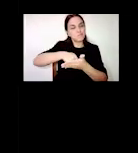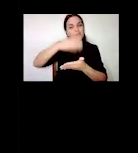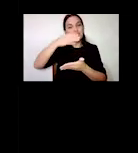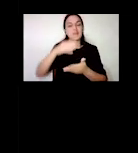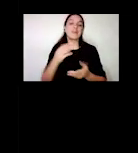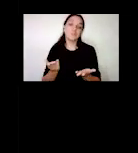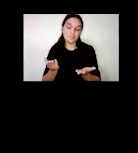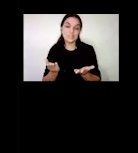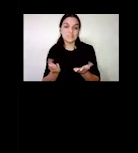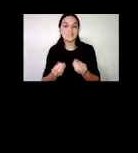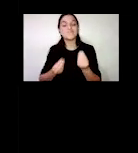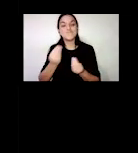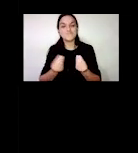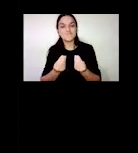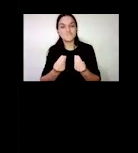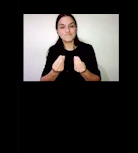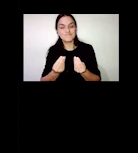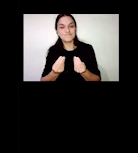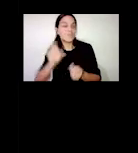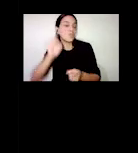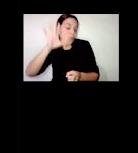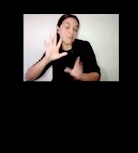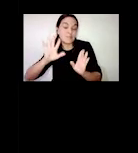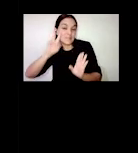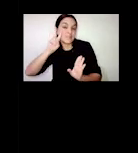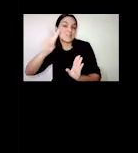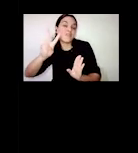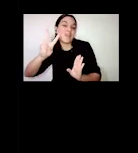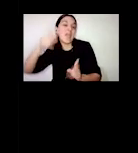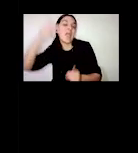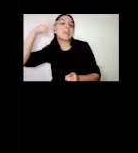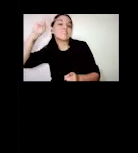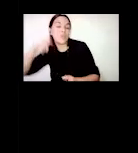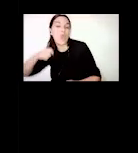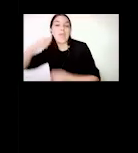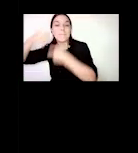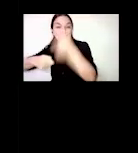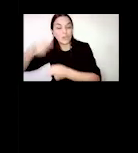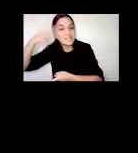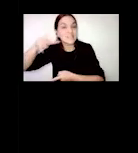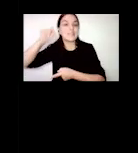¿sí? Que se consideran radicadas en el exterior. Los ADR.